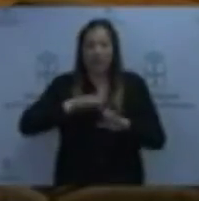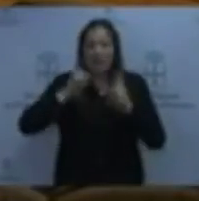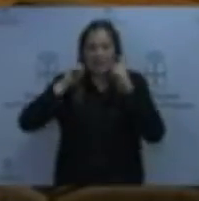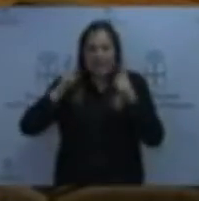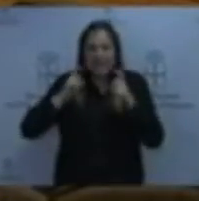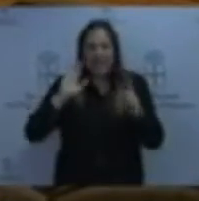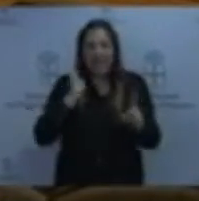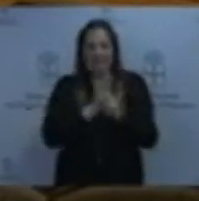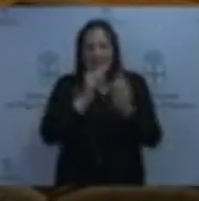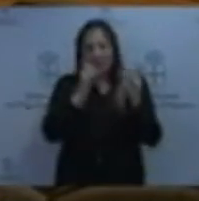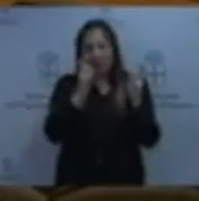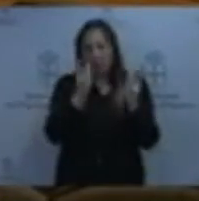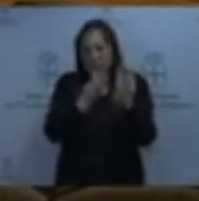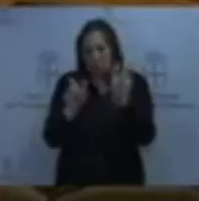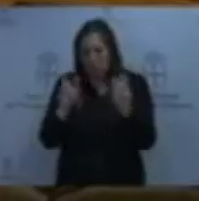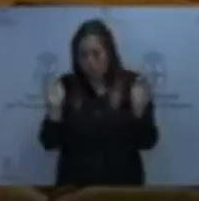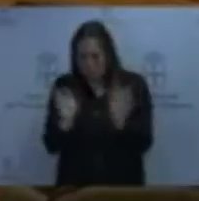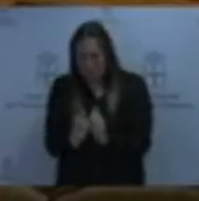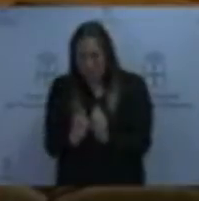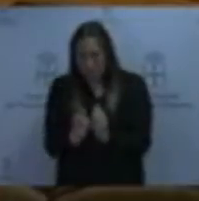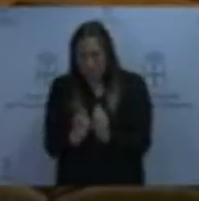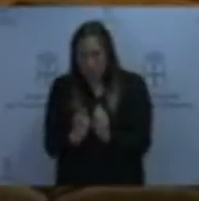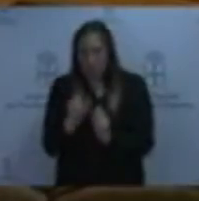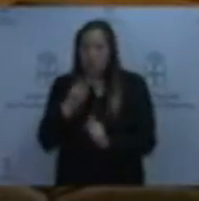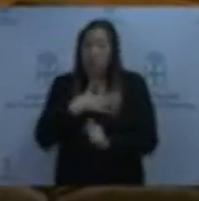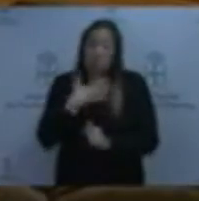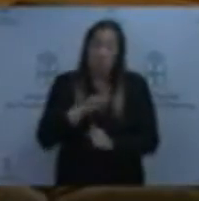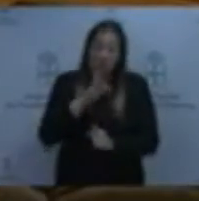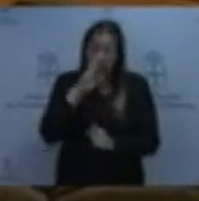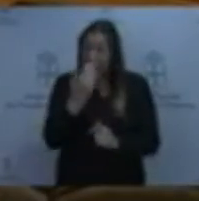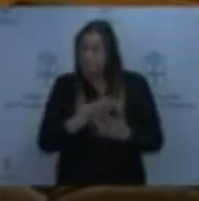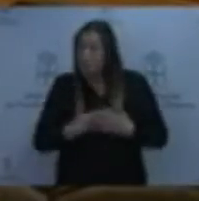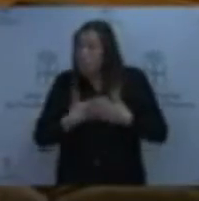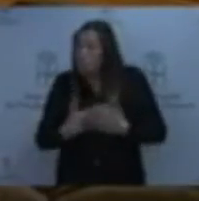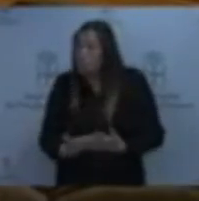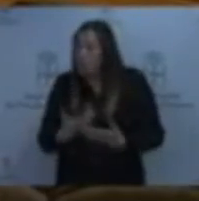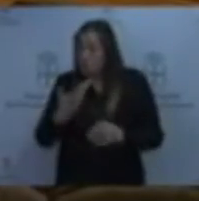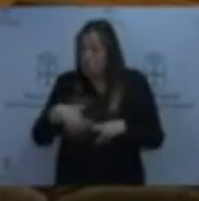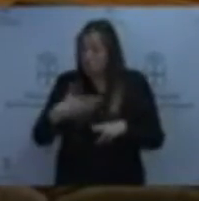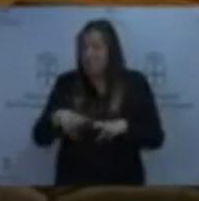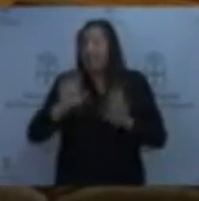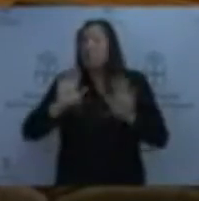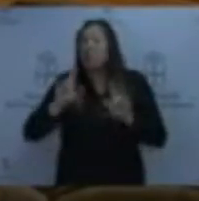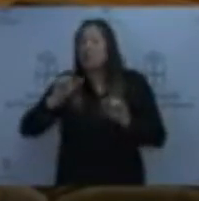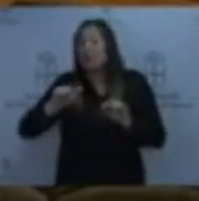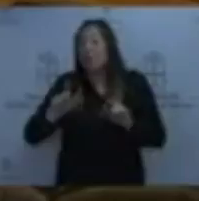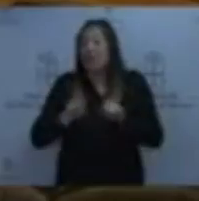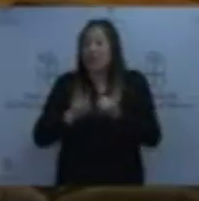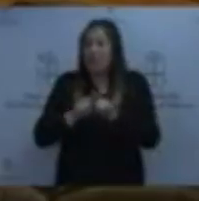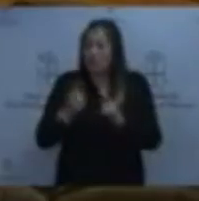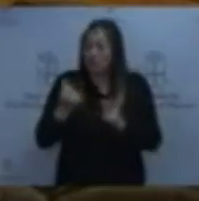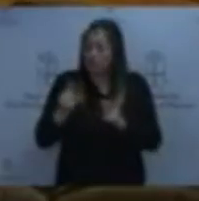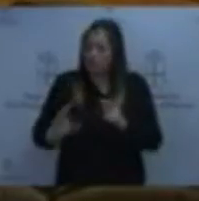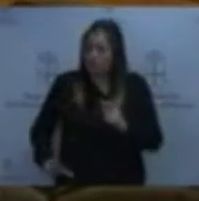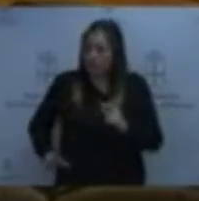daño posible. Y esto podría ser con voluntad política, pero implicaría rascar un bolsillo del que normalmente no echen